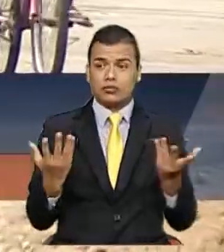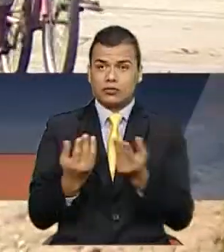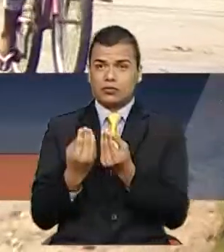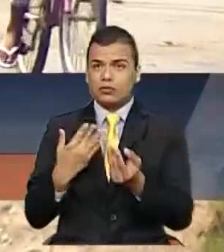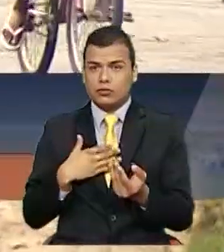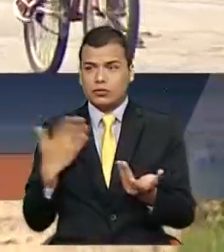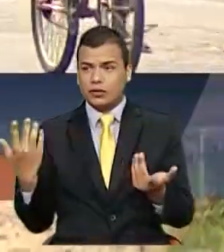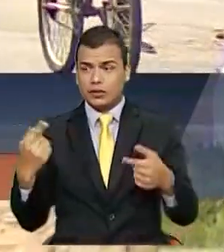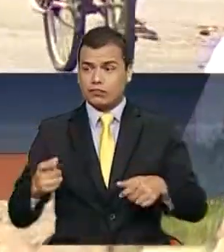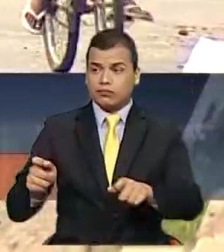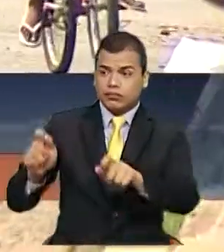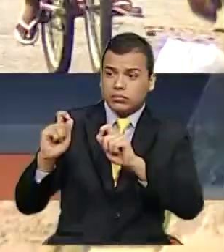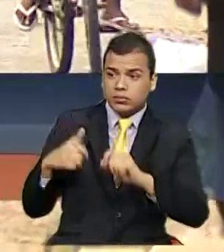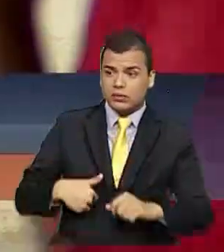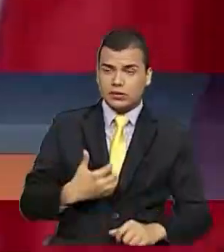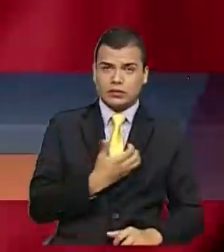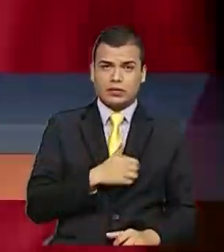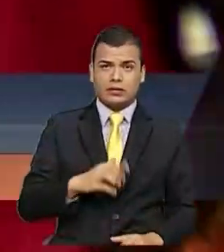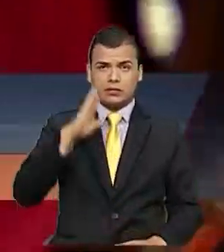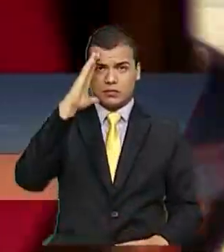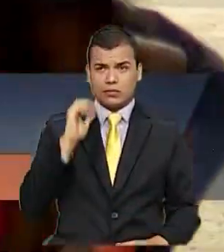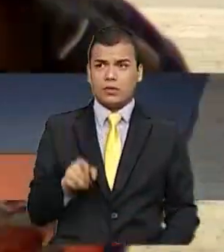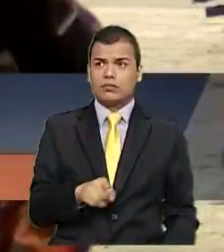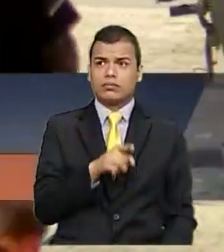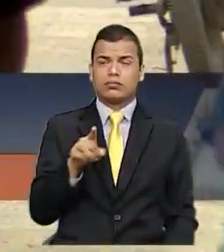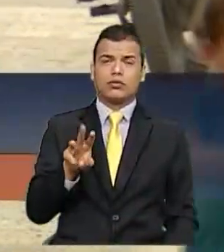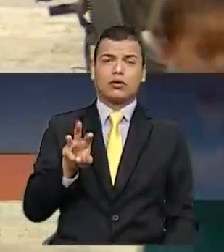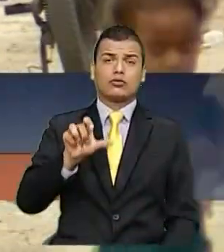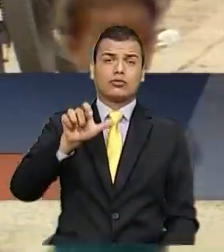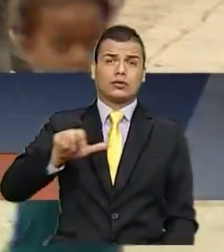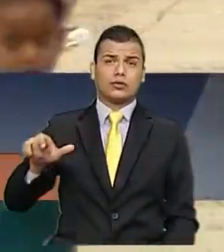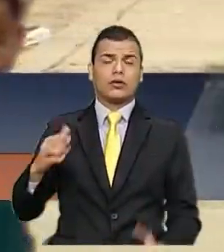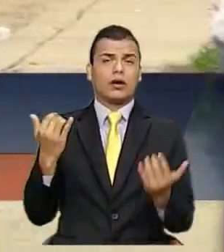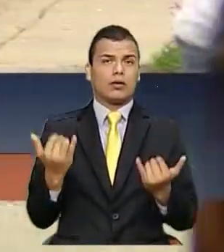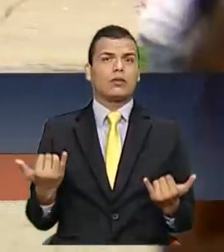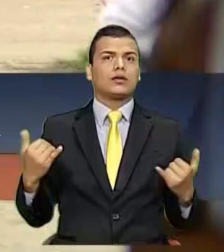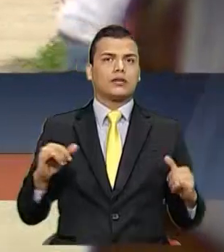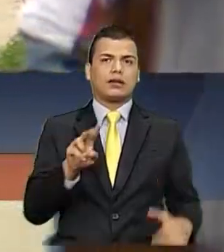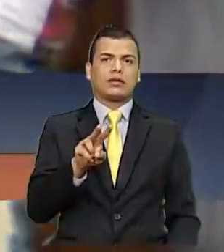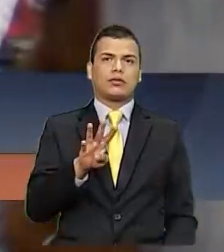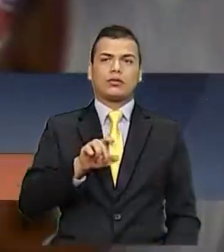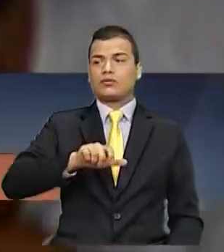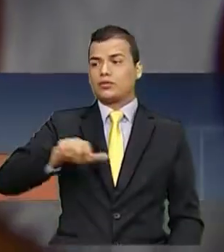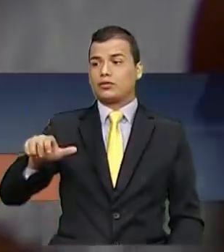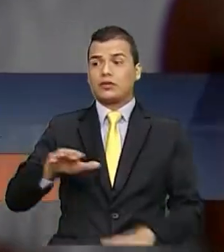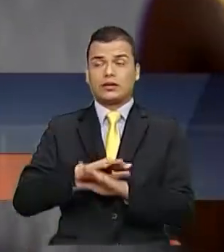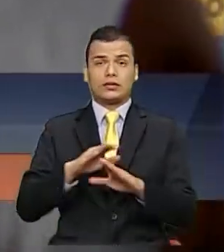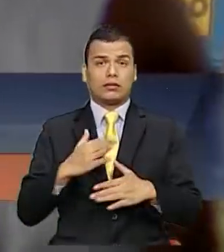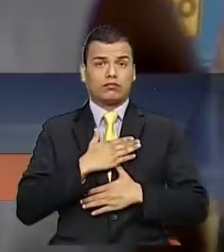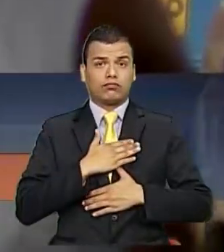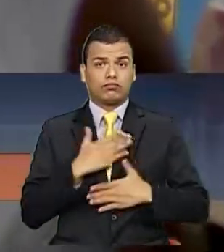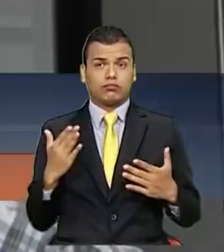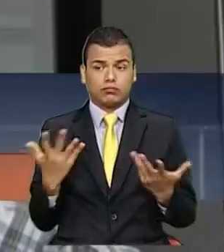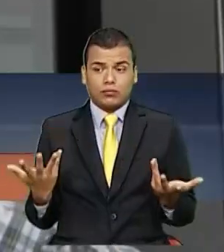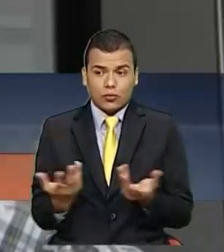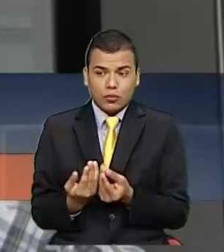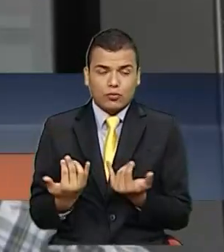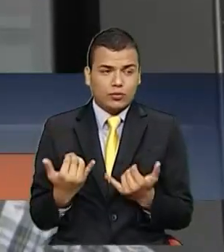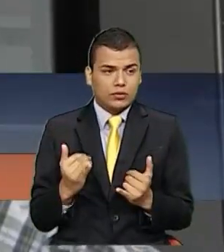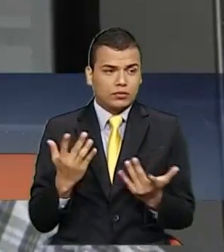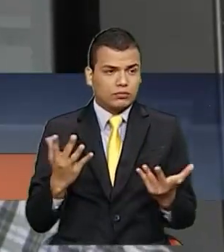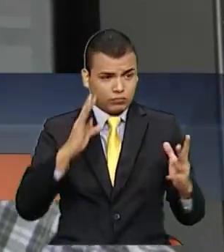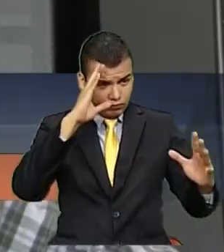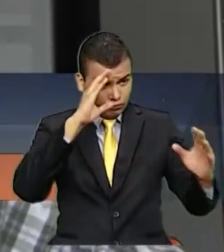a esta administración, había en la estación de policía 8 unidades, hoy ya contamos con 24. Venimos articulando